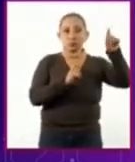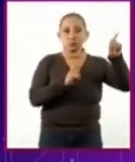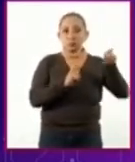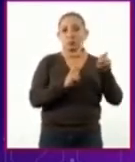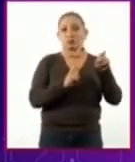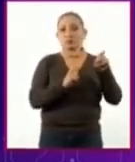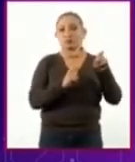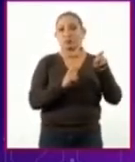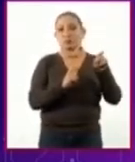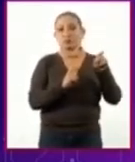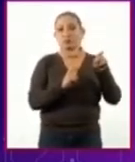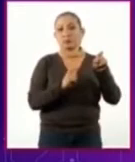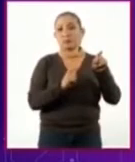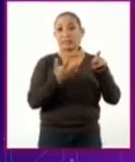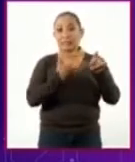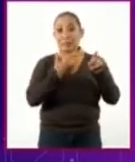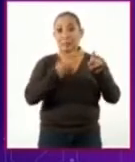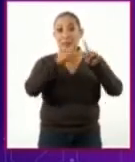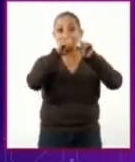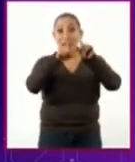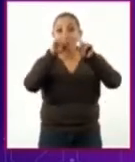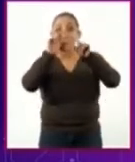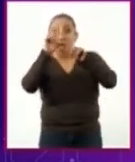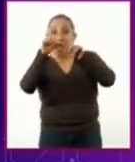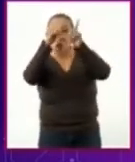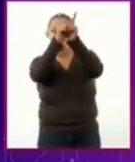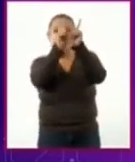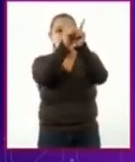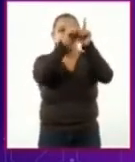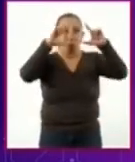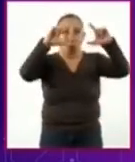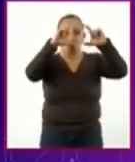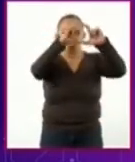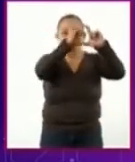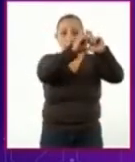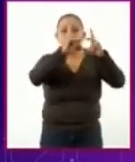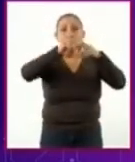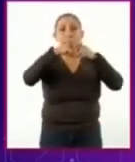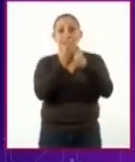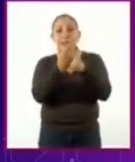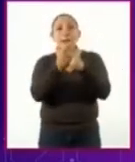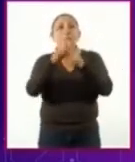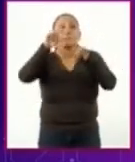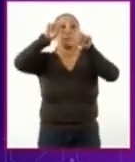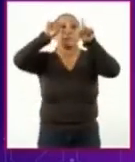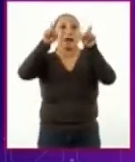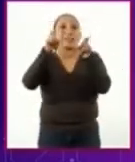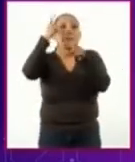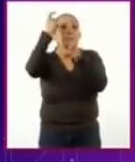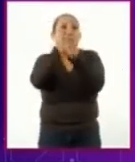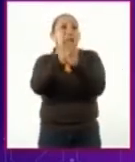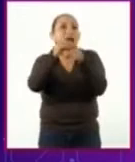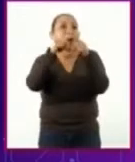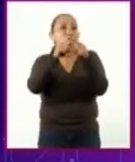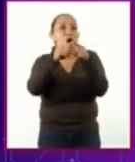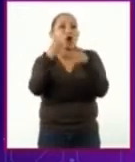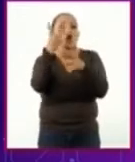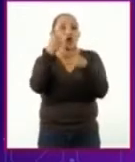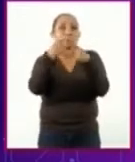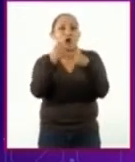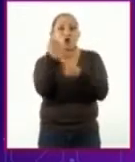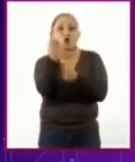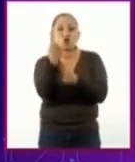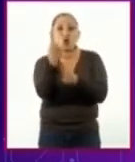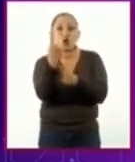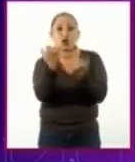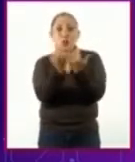llave. Como tenemos varios signos de agrupación, debemos comenzar con los paréntesis, es decir, 2 por 1 que es